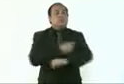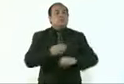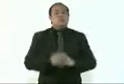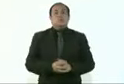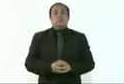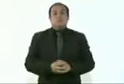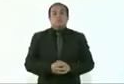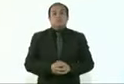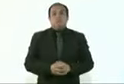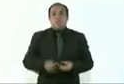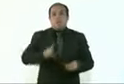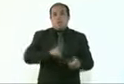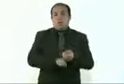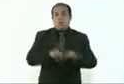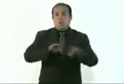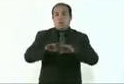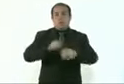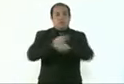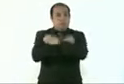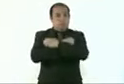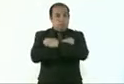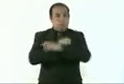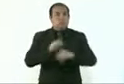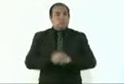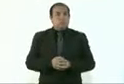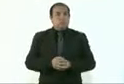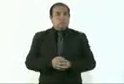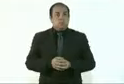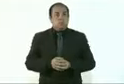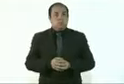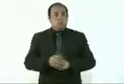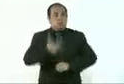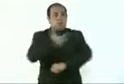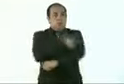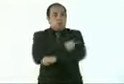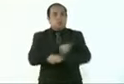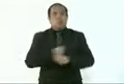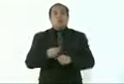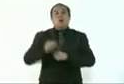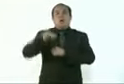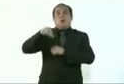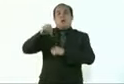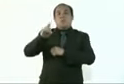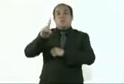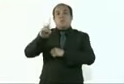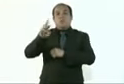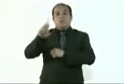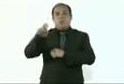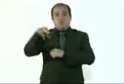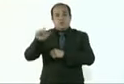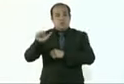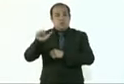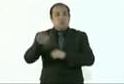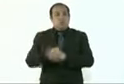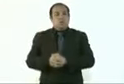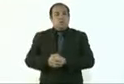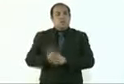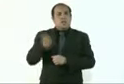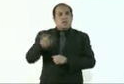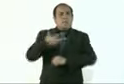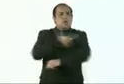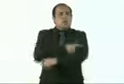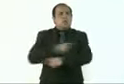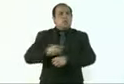Entonces, en particular para el personal educativo que se vacuna con la vacuna Moderna, que es una vacuna que se